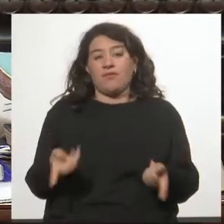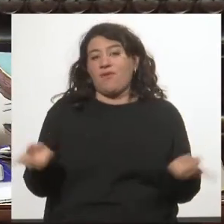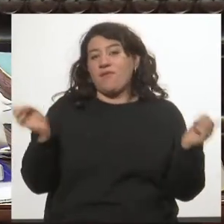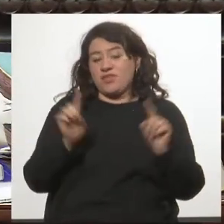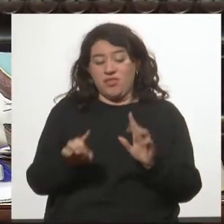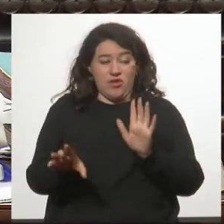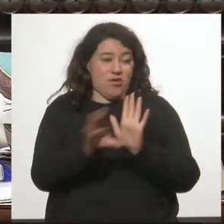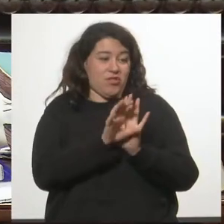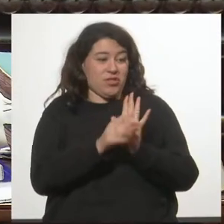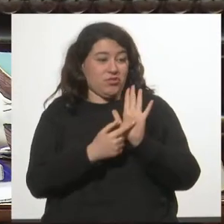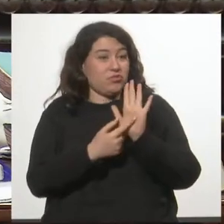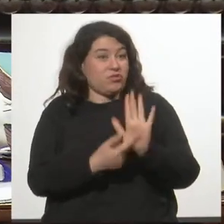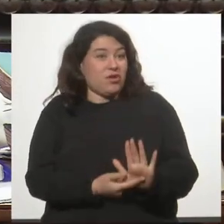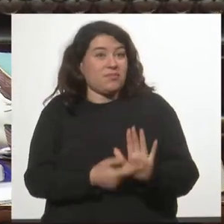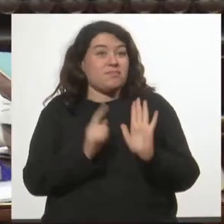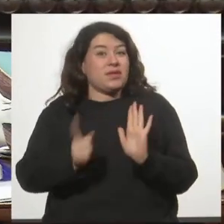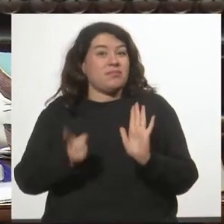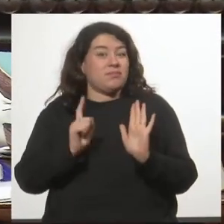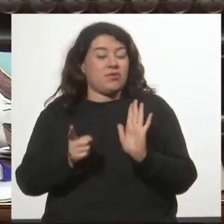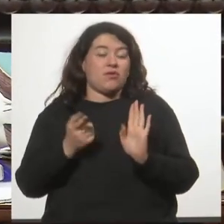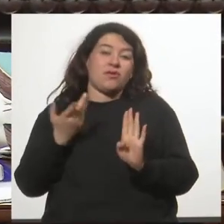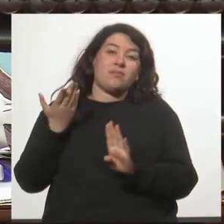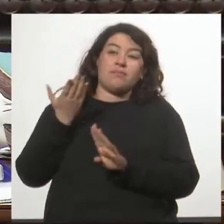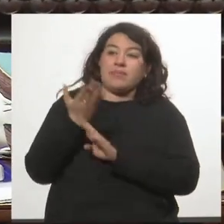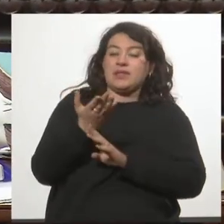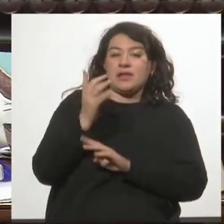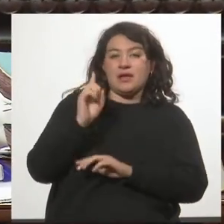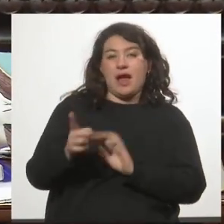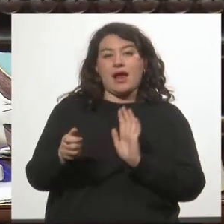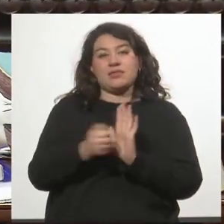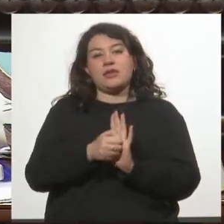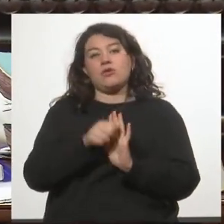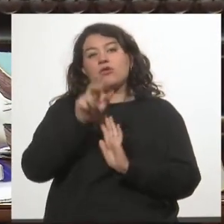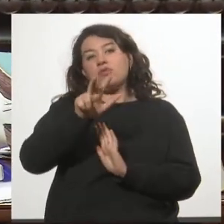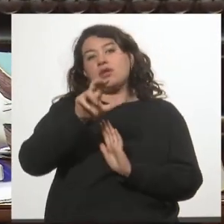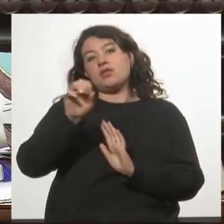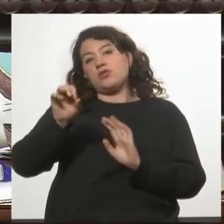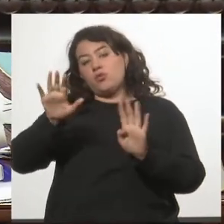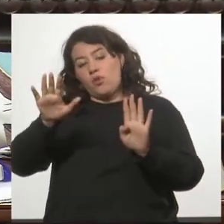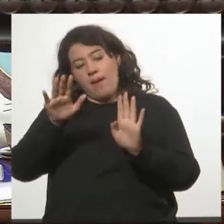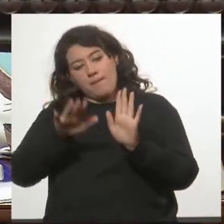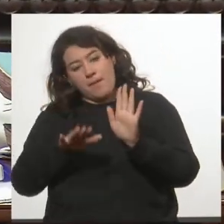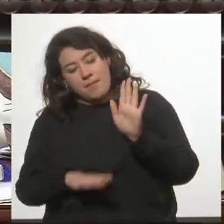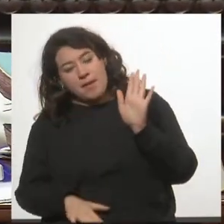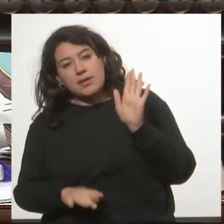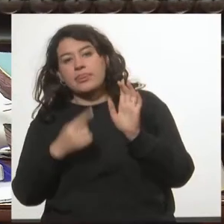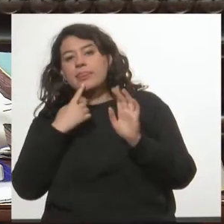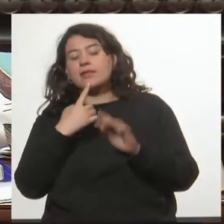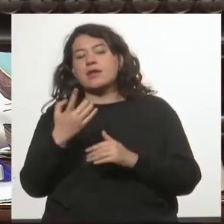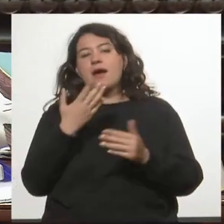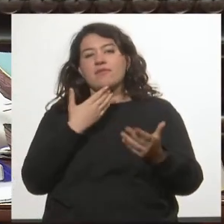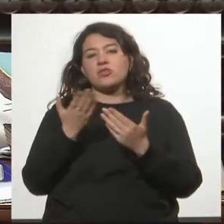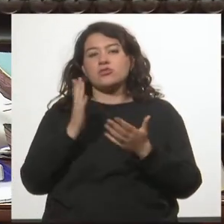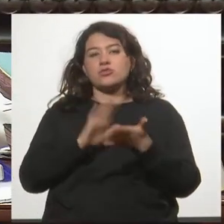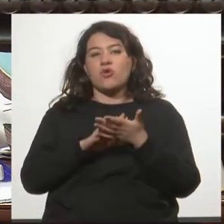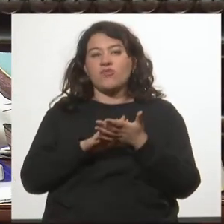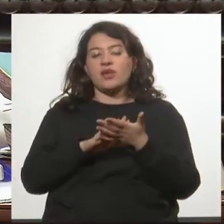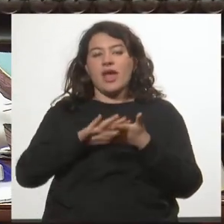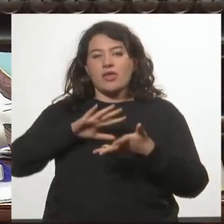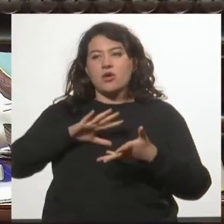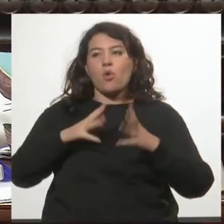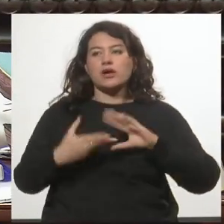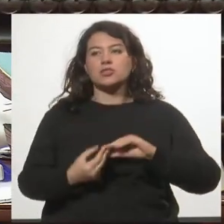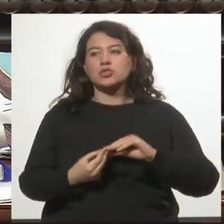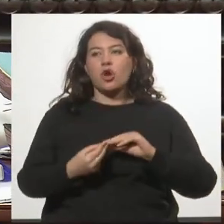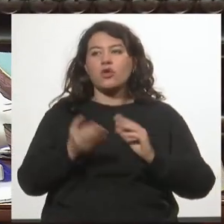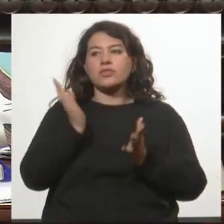constitución que lo que está exigido en los artículos 309 y siguientes cuando se habla de la debida adecuación